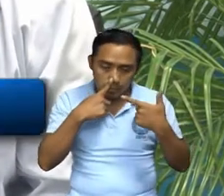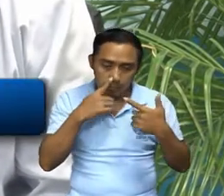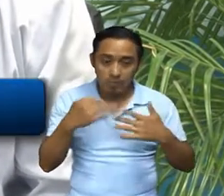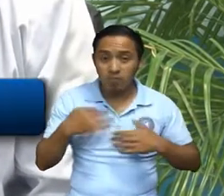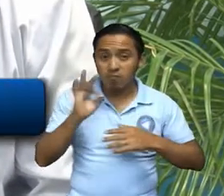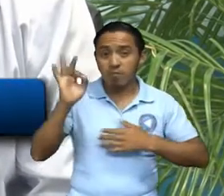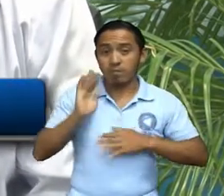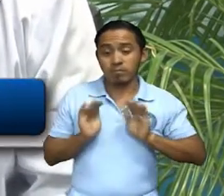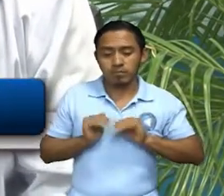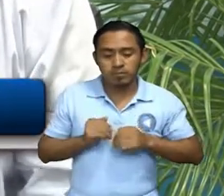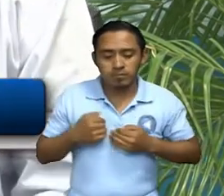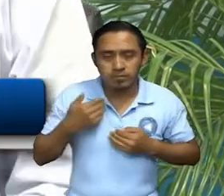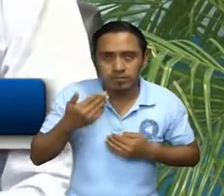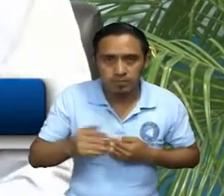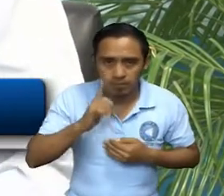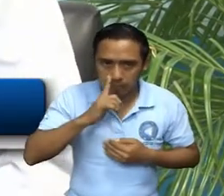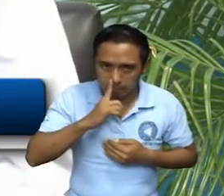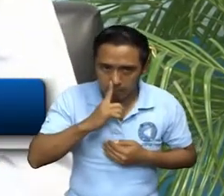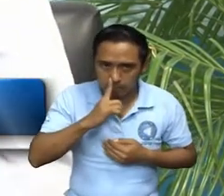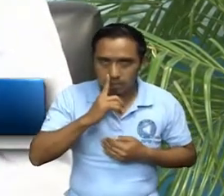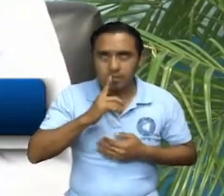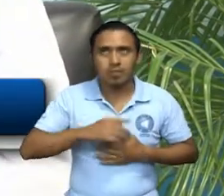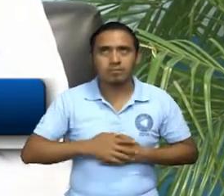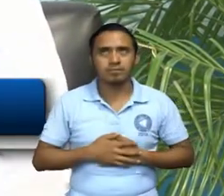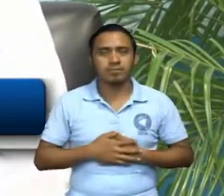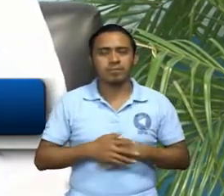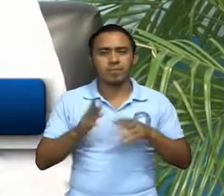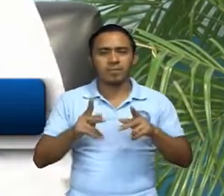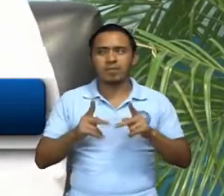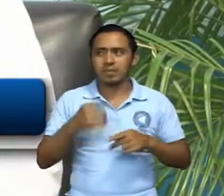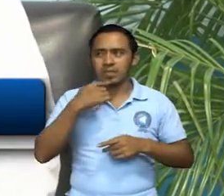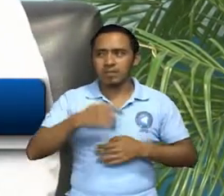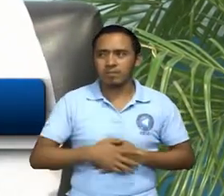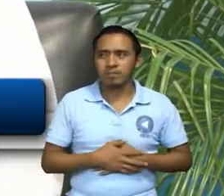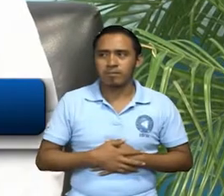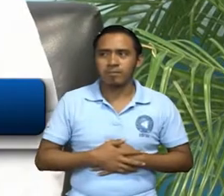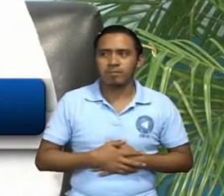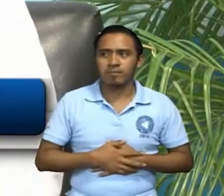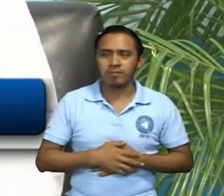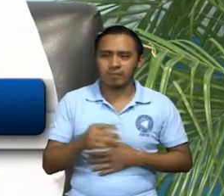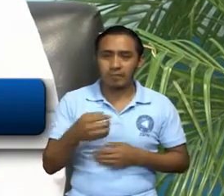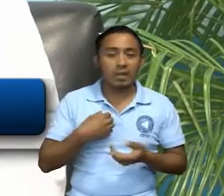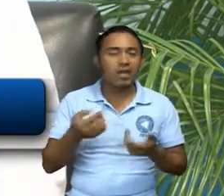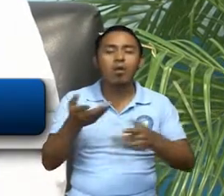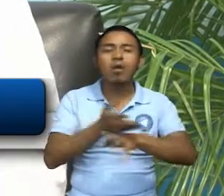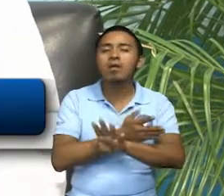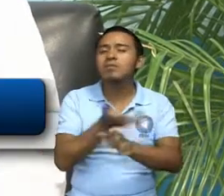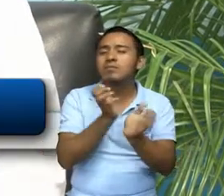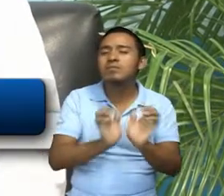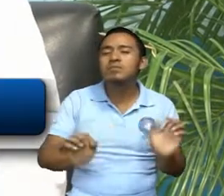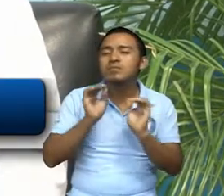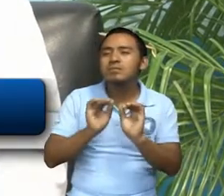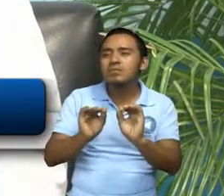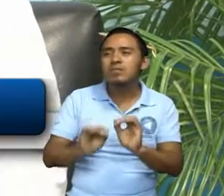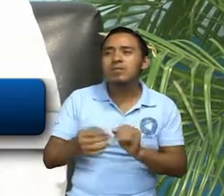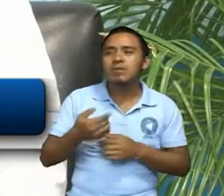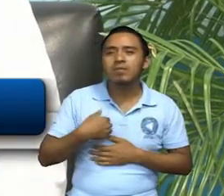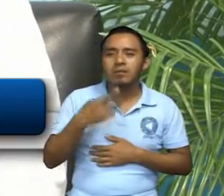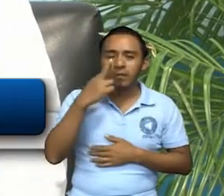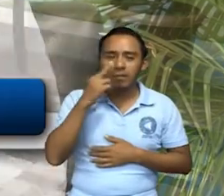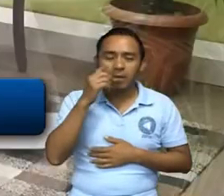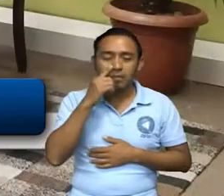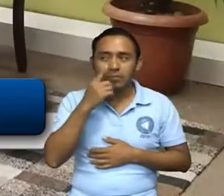adelante, ¿ya? Si tú recuerdas, algunas veces te habían dicho, ¿qué te habían dicho que había que hacer cuando tenías sangrado nasal? Ponerte